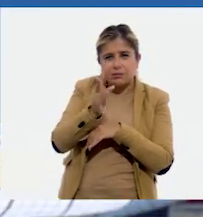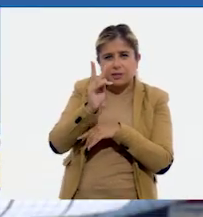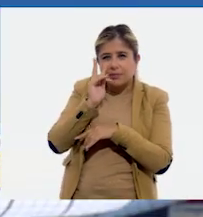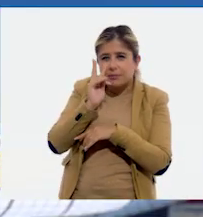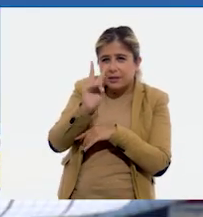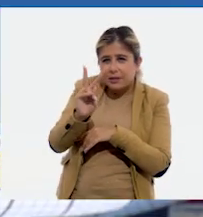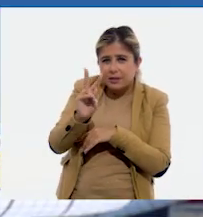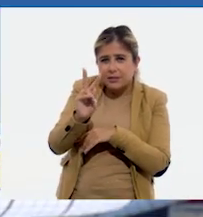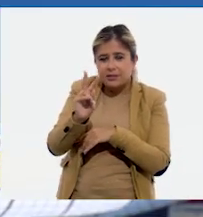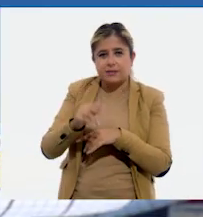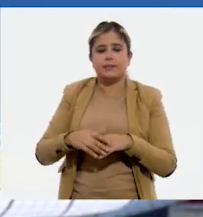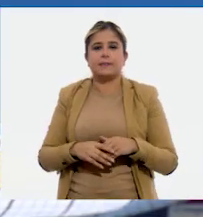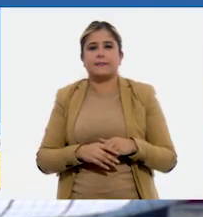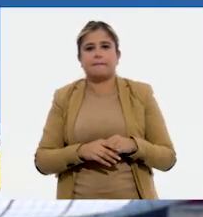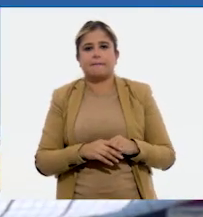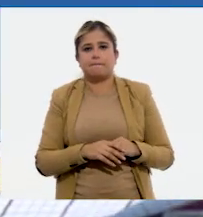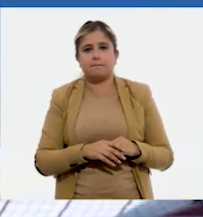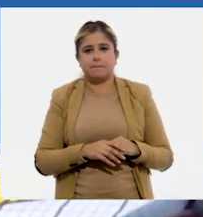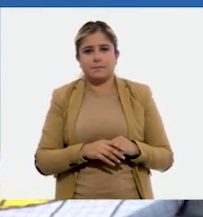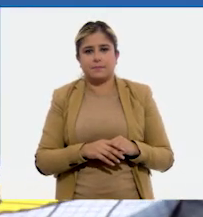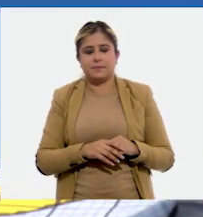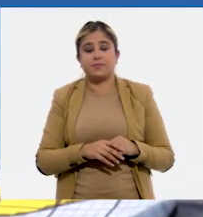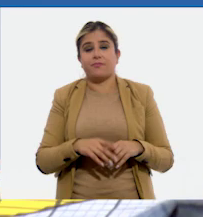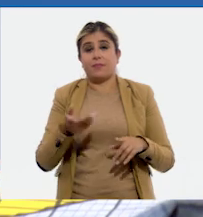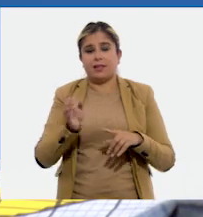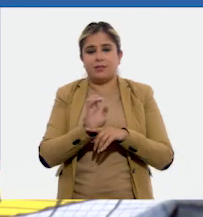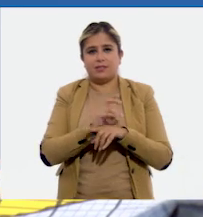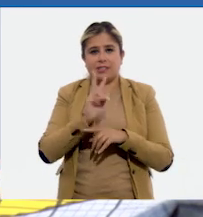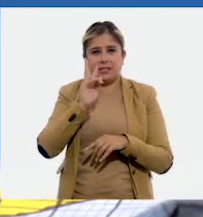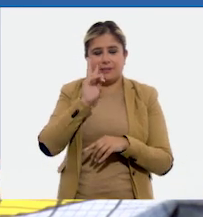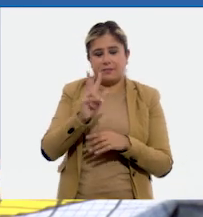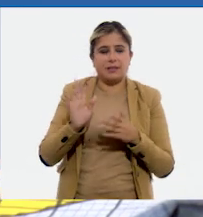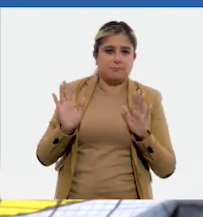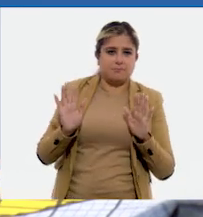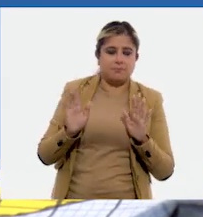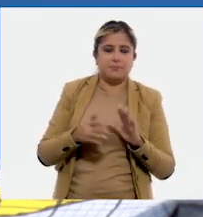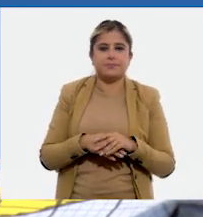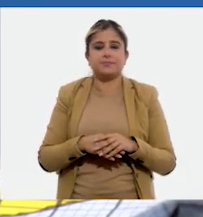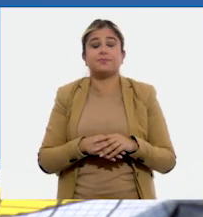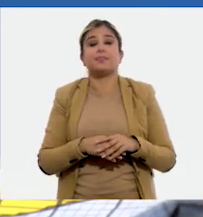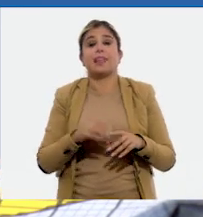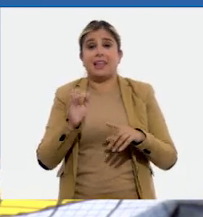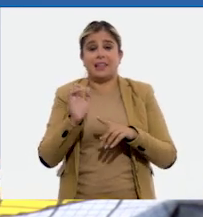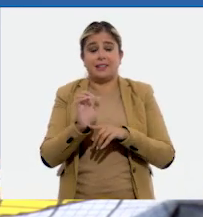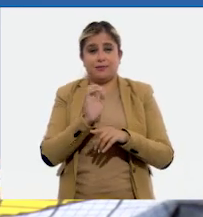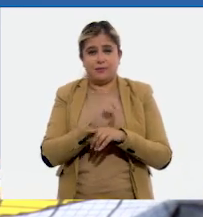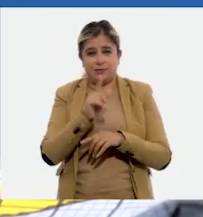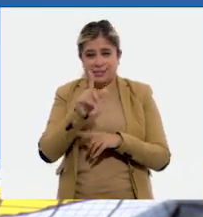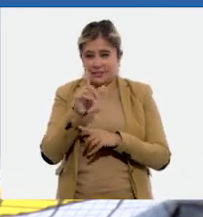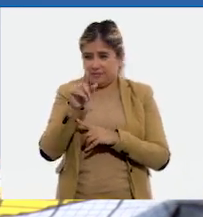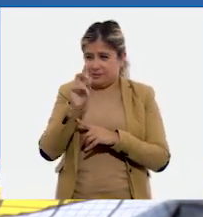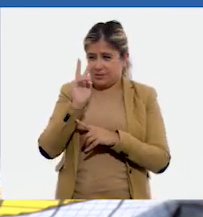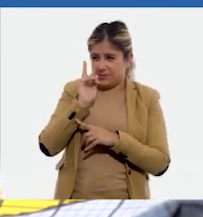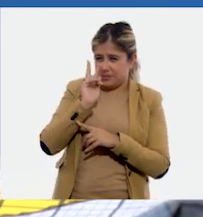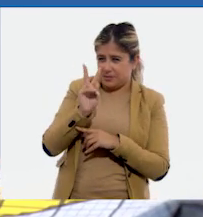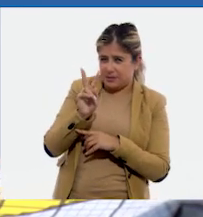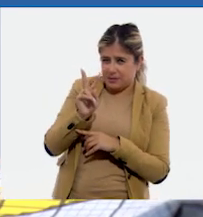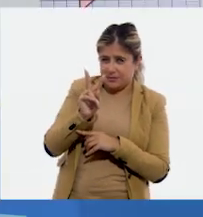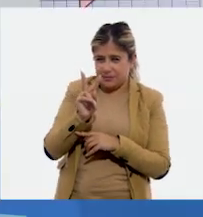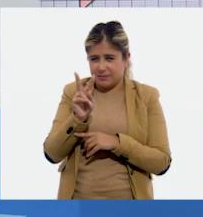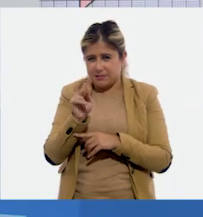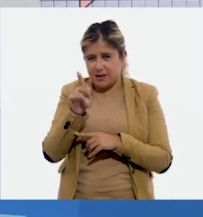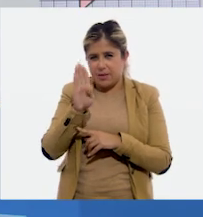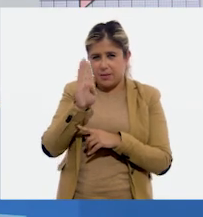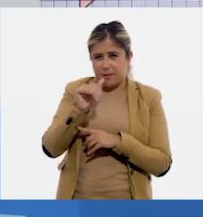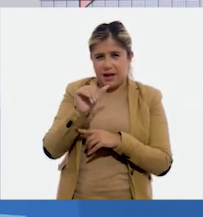o verticales. ¡Ah! Entonces déjame ver bien. Entonces, el lado que puede ser la